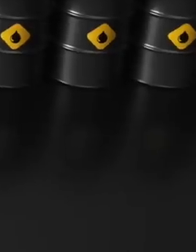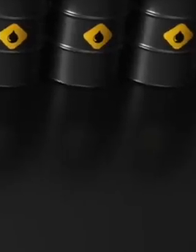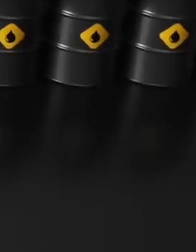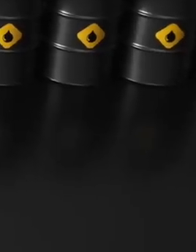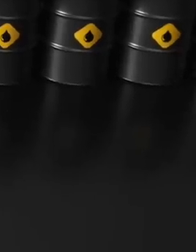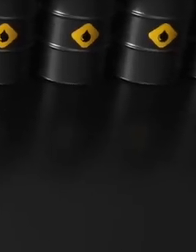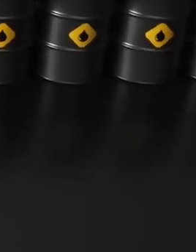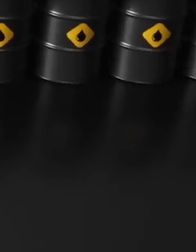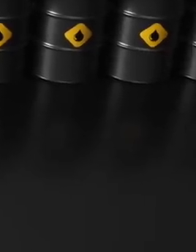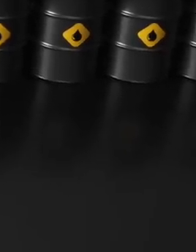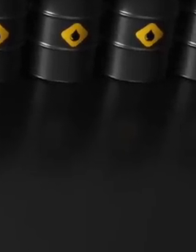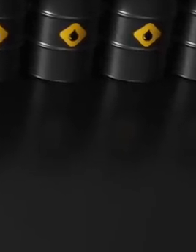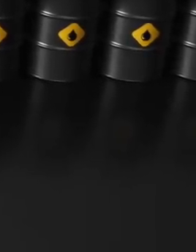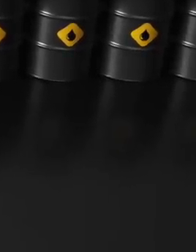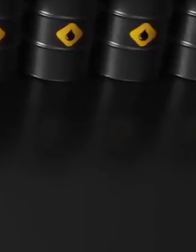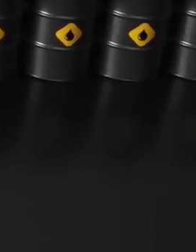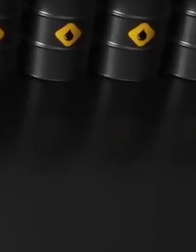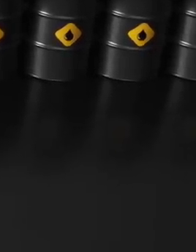Solo así,